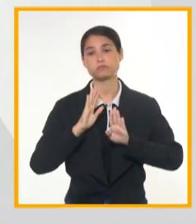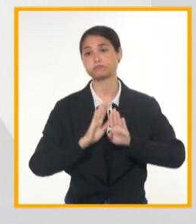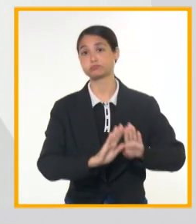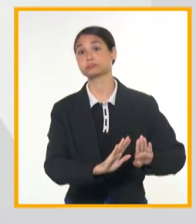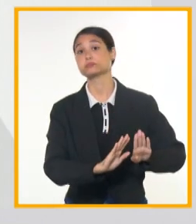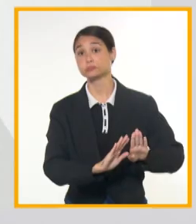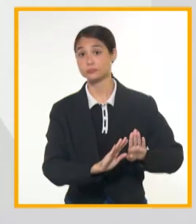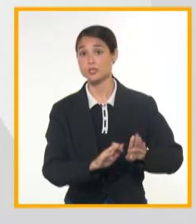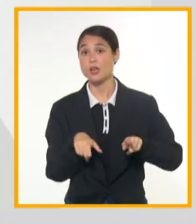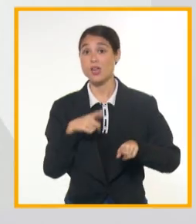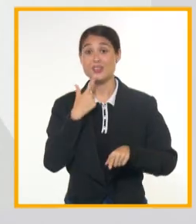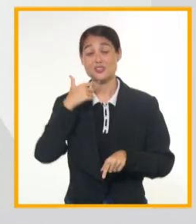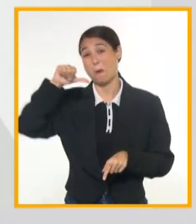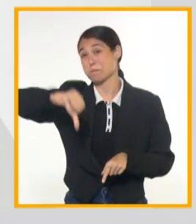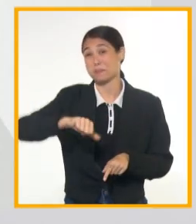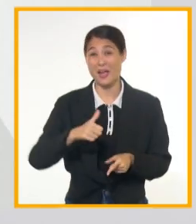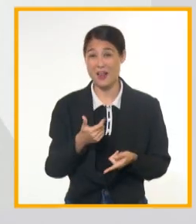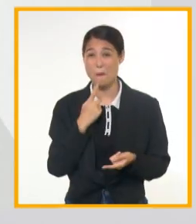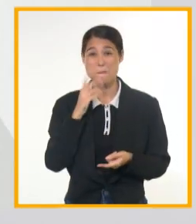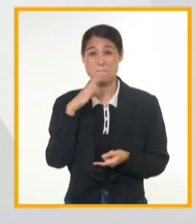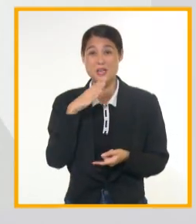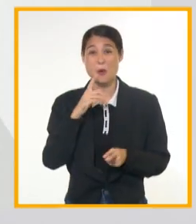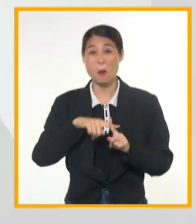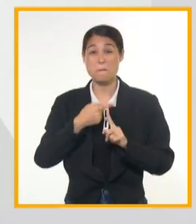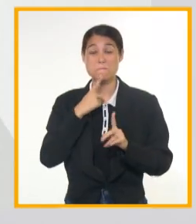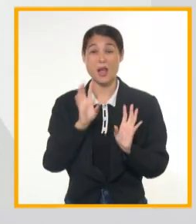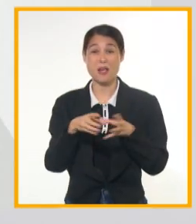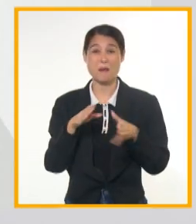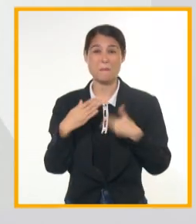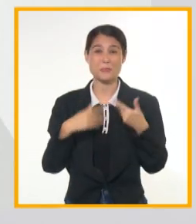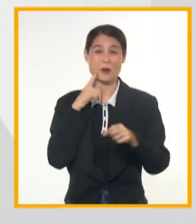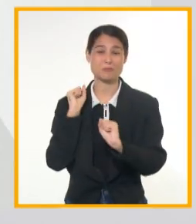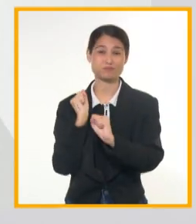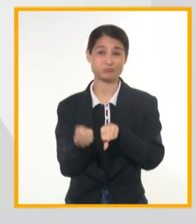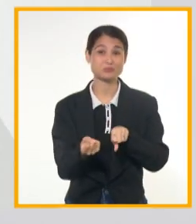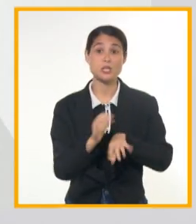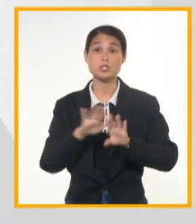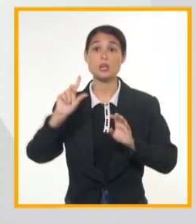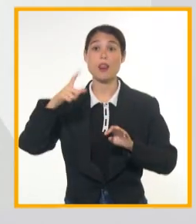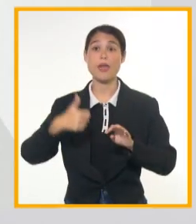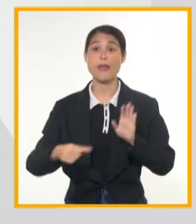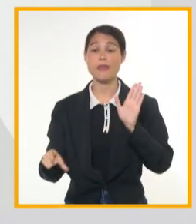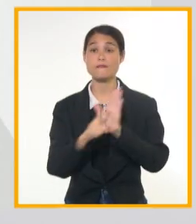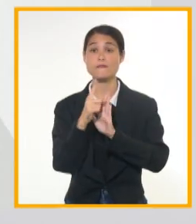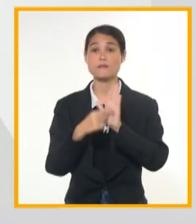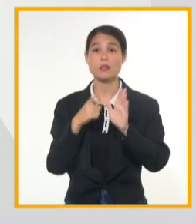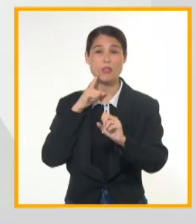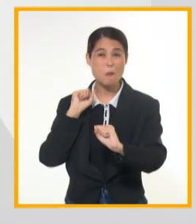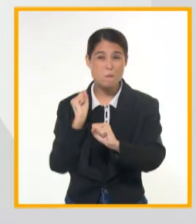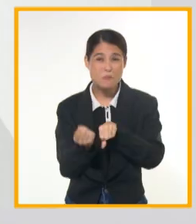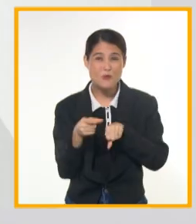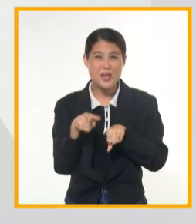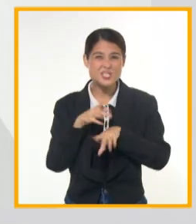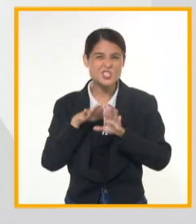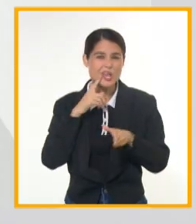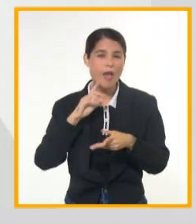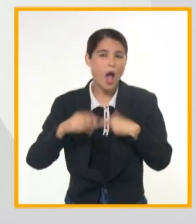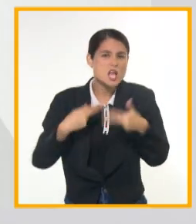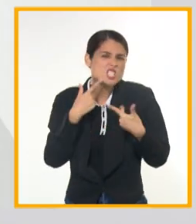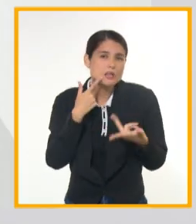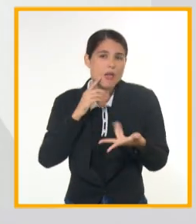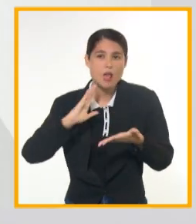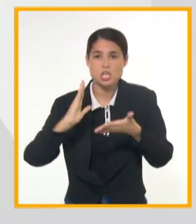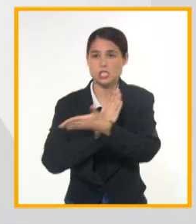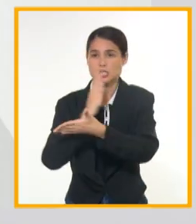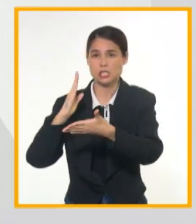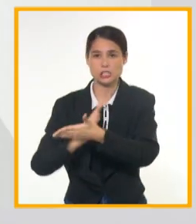los fanáticos y malo para el béisbol. La ley de diplomacia del béisbol eliminaría estas